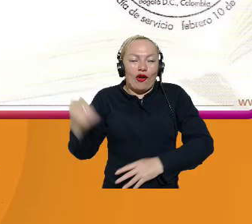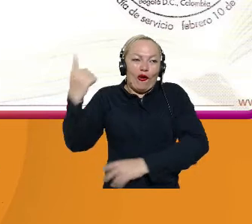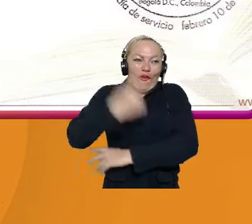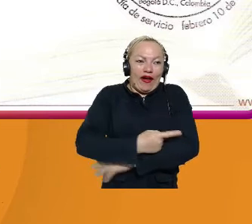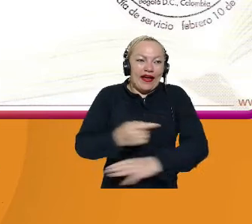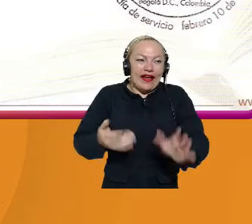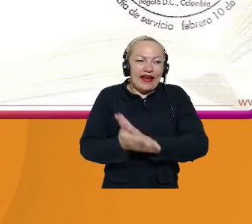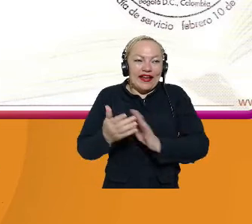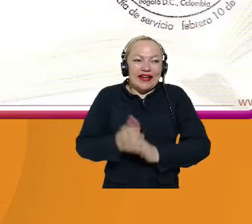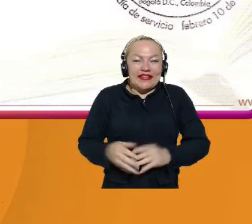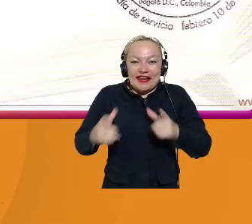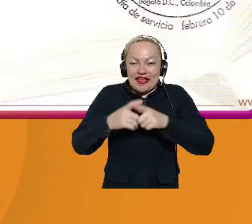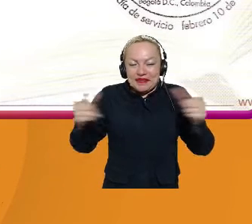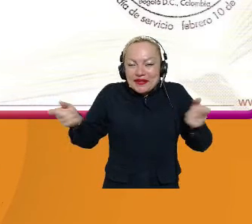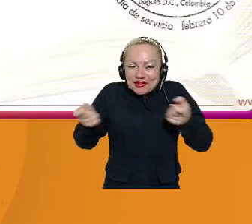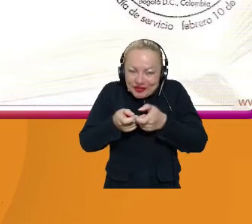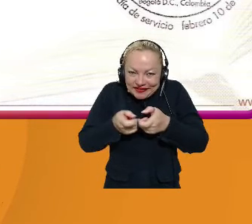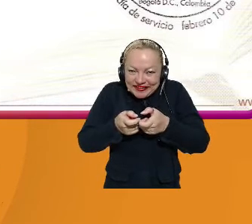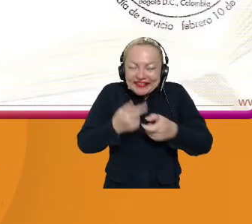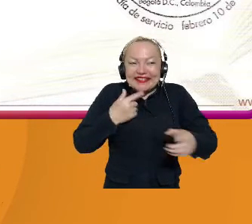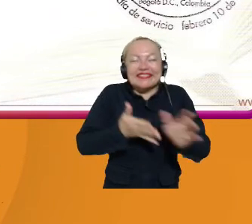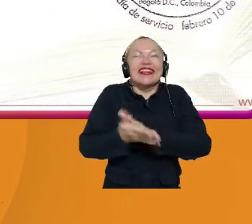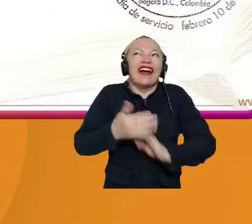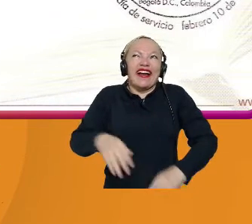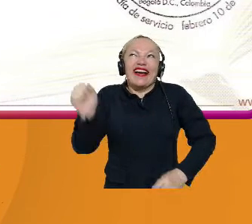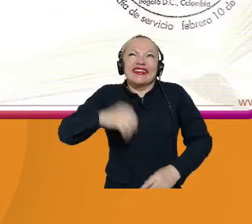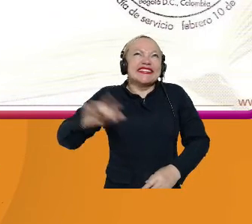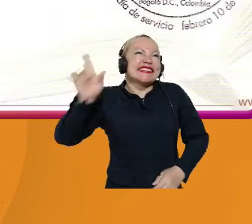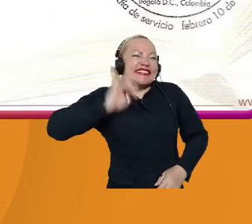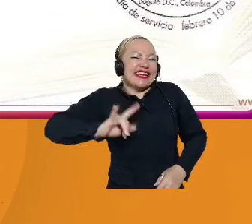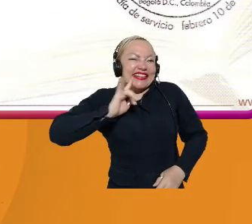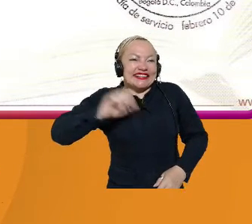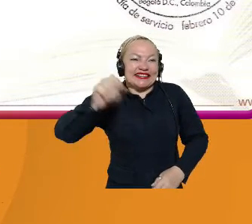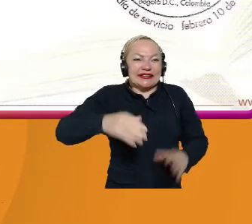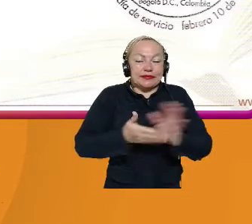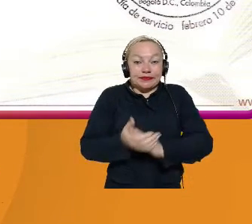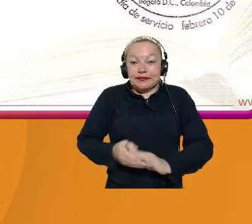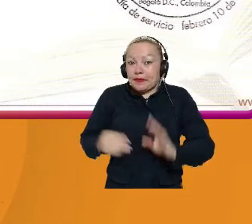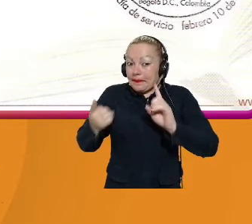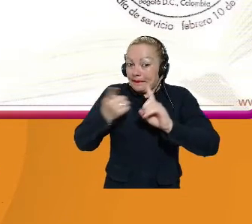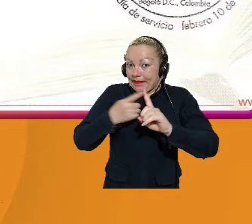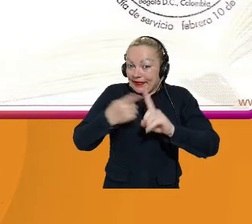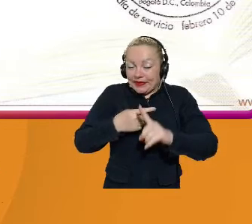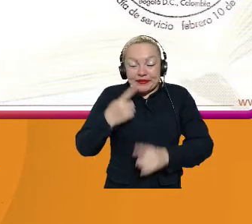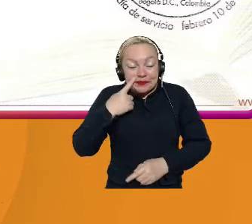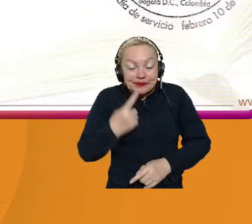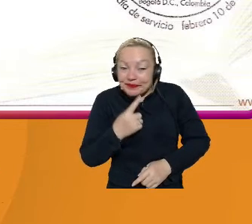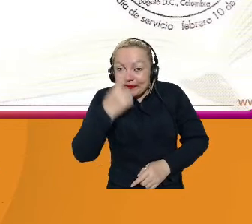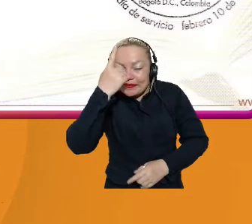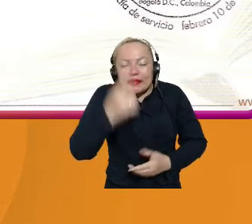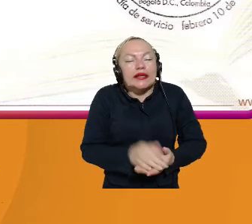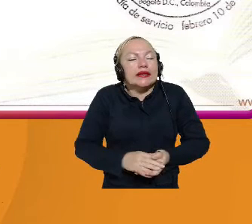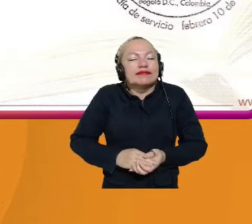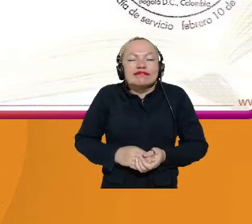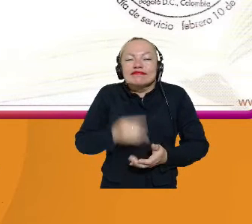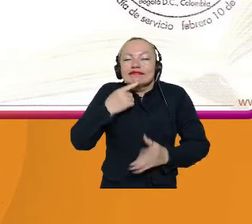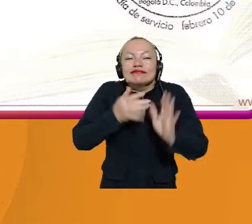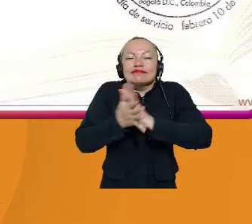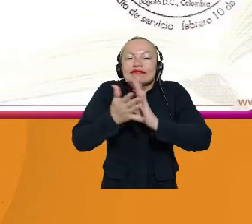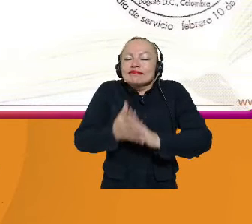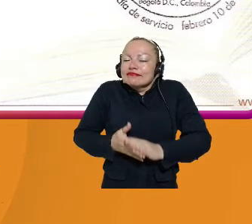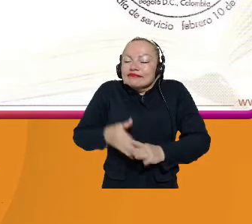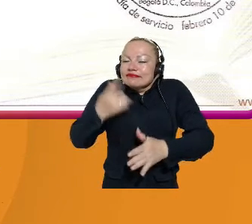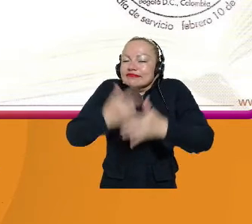de la inmensa minoría. Sí, creo que sí, la he escuchado. Ahí está. Entonces, por primera vez, esa emisora pues era la